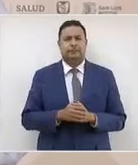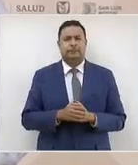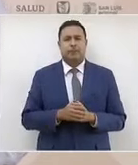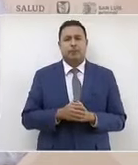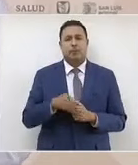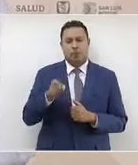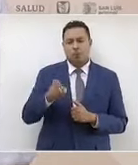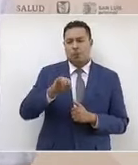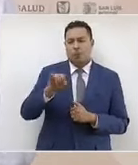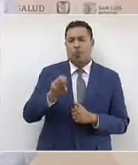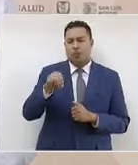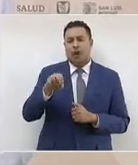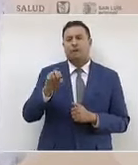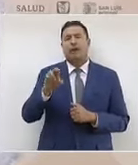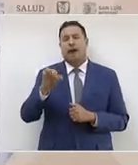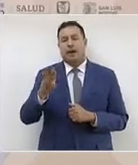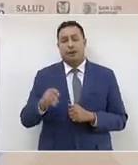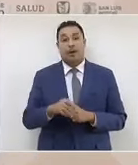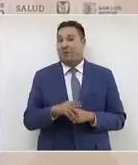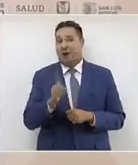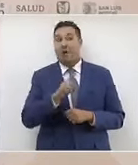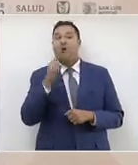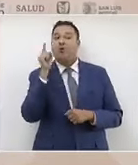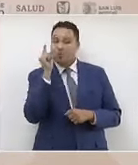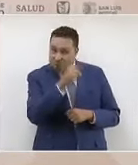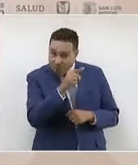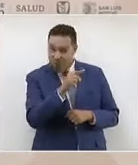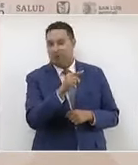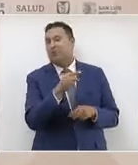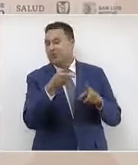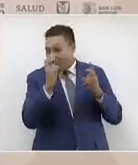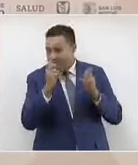Juan Sarabia. No, los bandidos son otros.